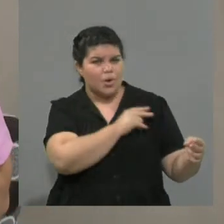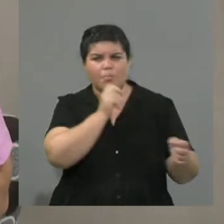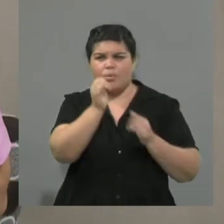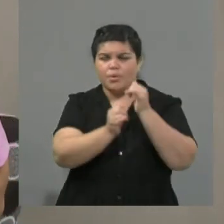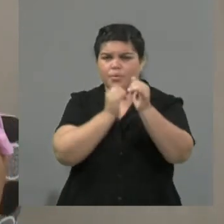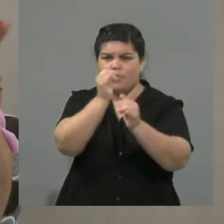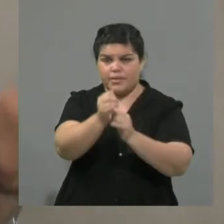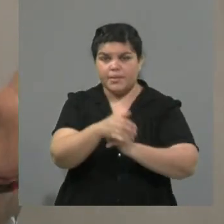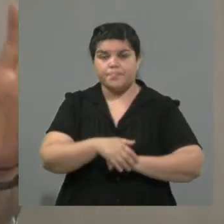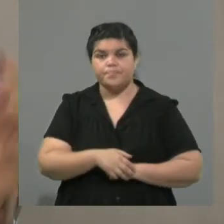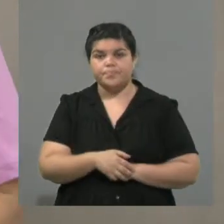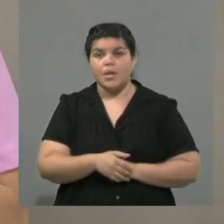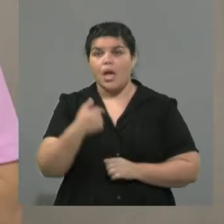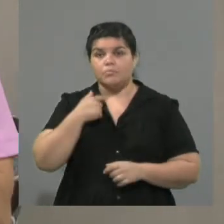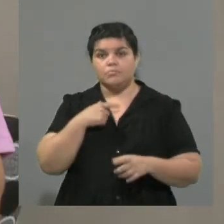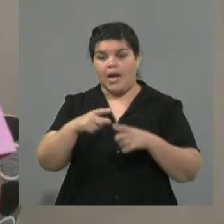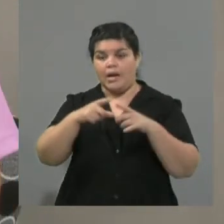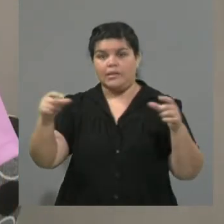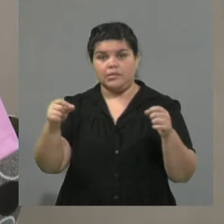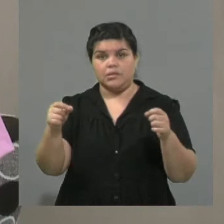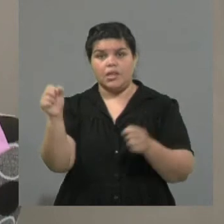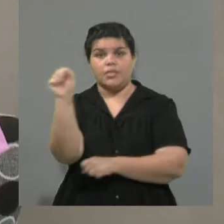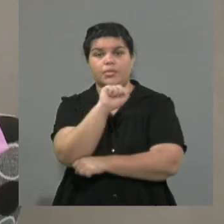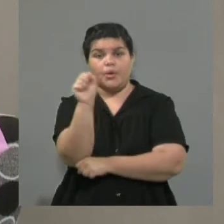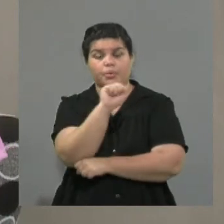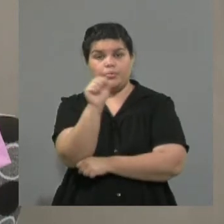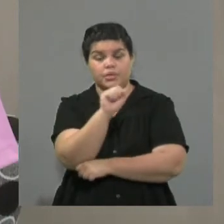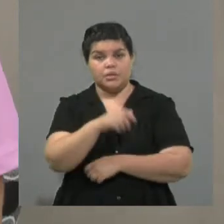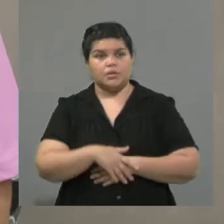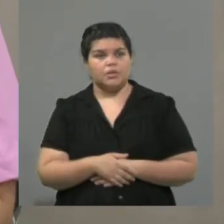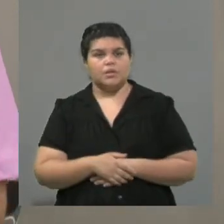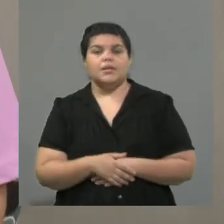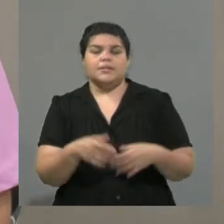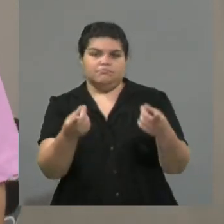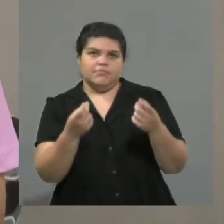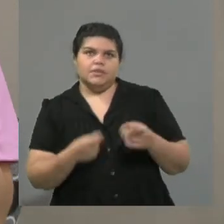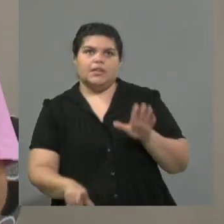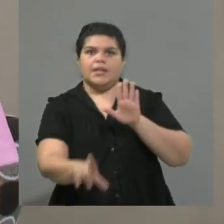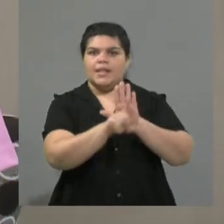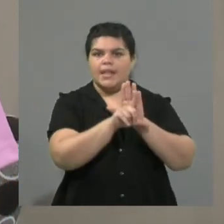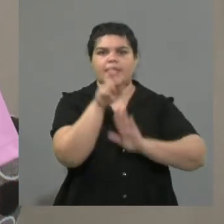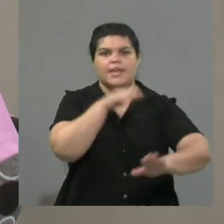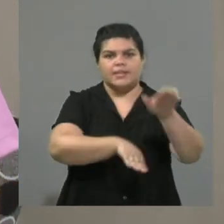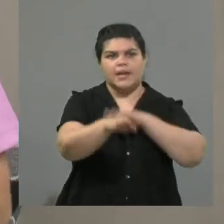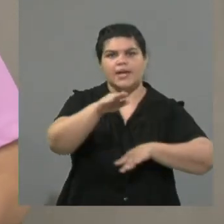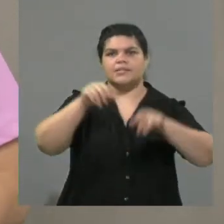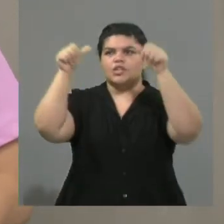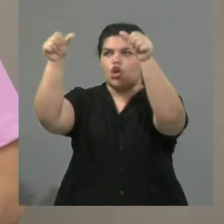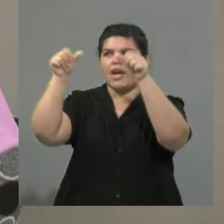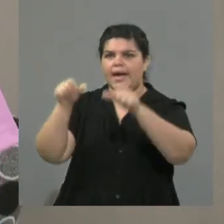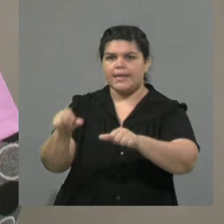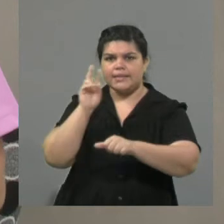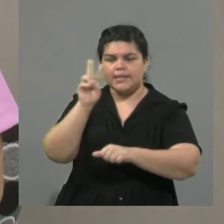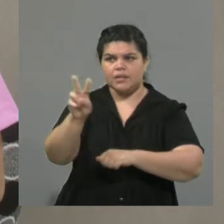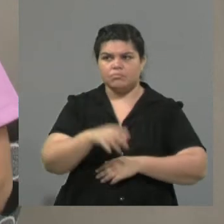va a sacarse el carnet de conducir, obviamente está el tema de saber la ley de tránsito, las señales, pero digo, al